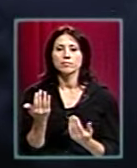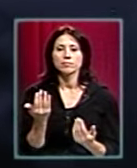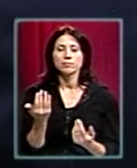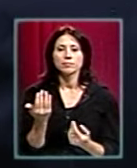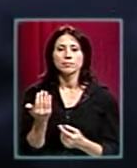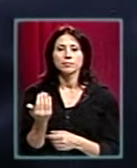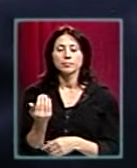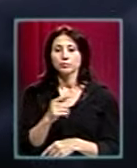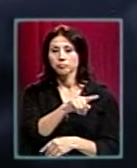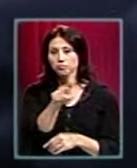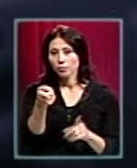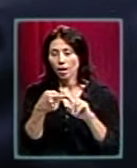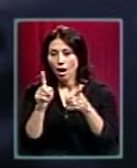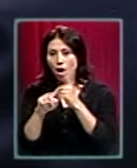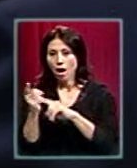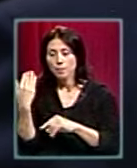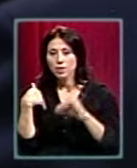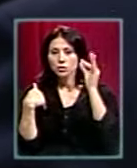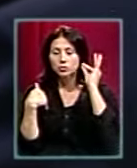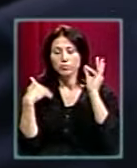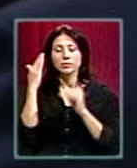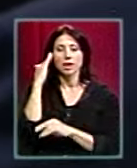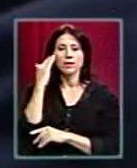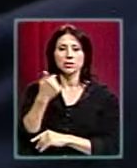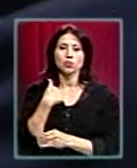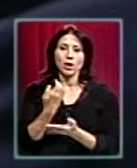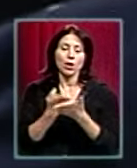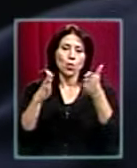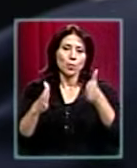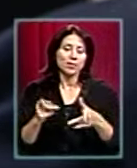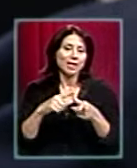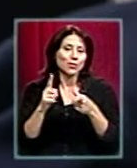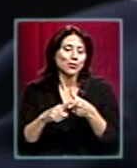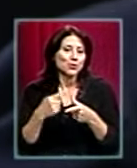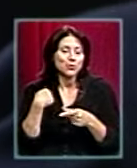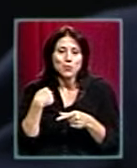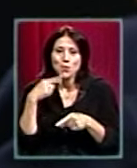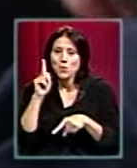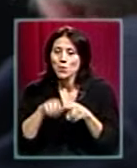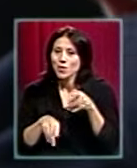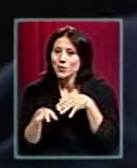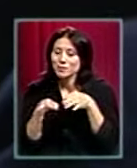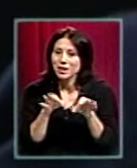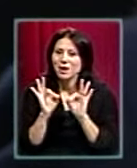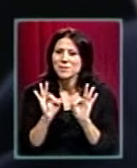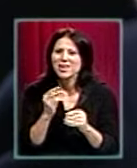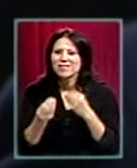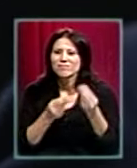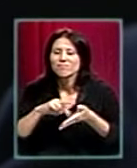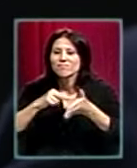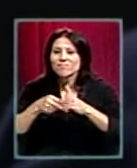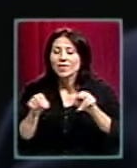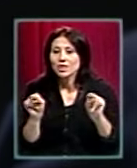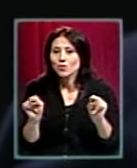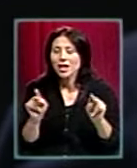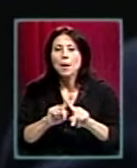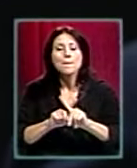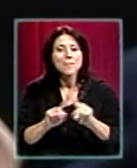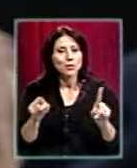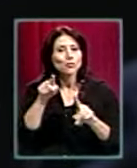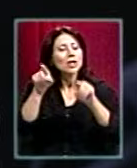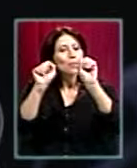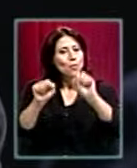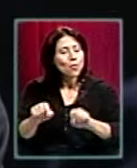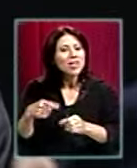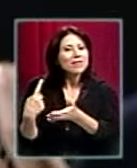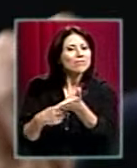yo, como las amigas y amigos lo saben, soy economista, de manera que no soy el mejor para explicar qué es ser neutral, pero usted sí nos puede contar